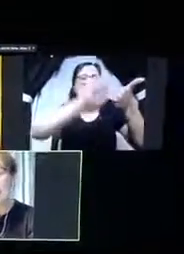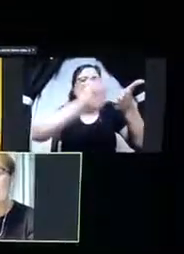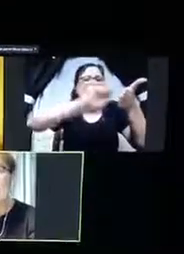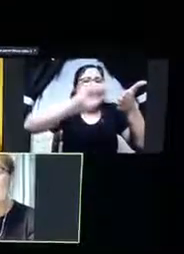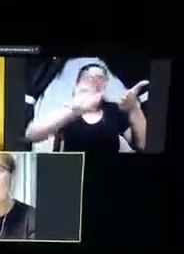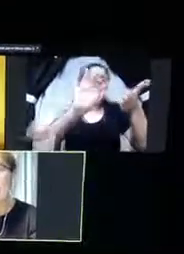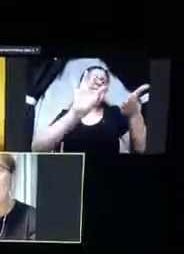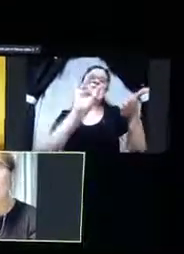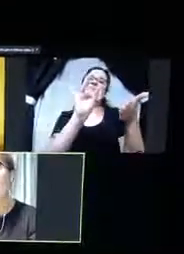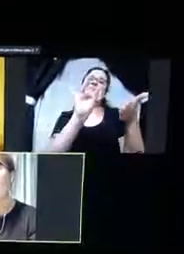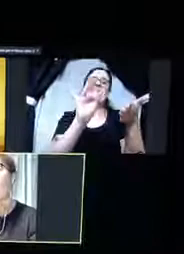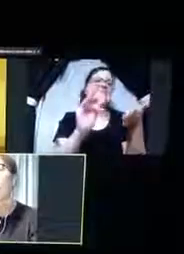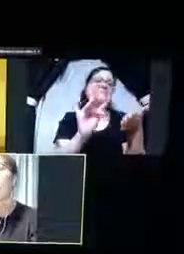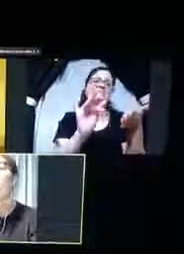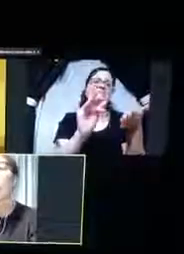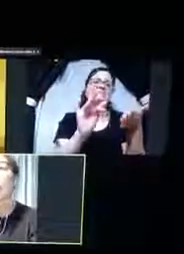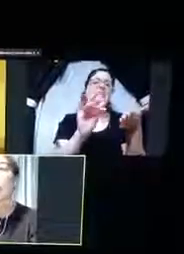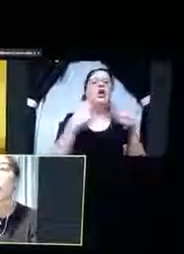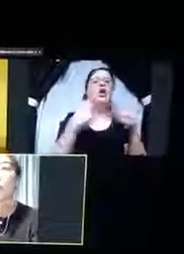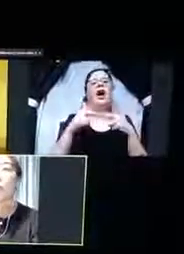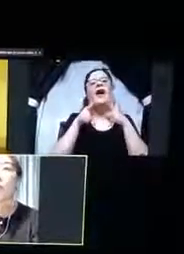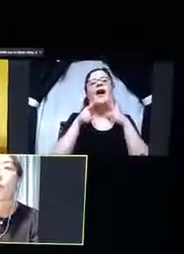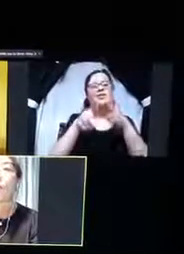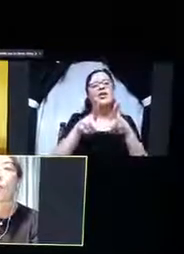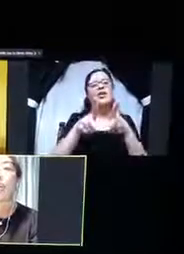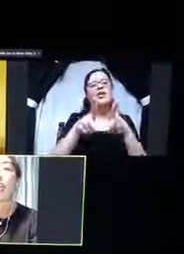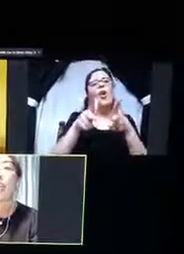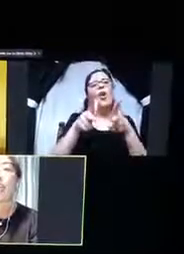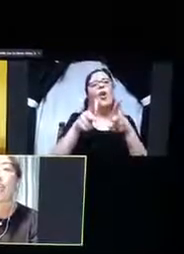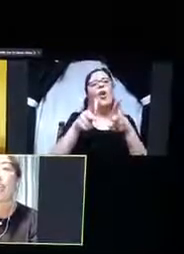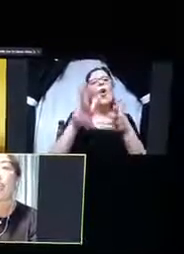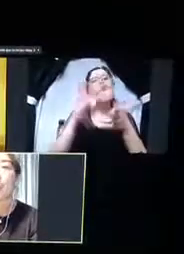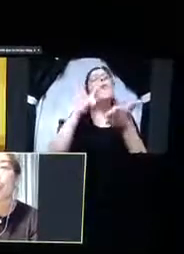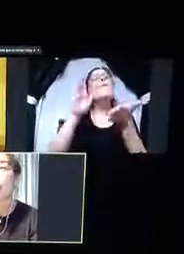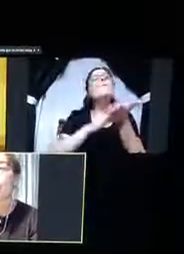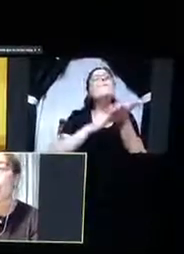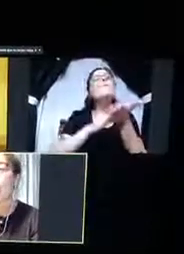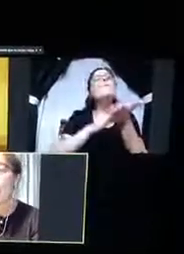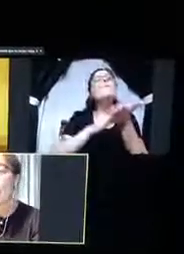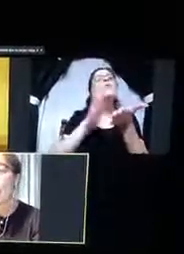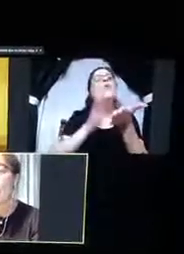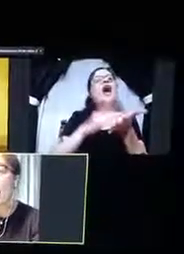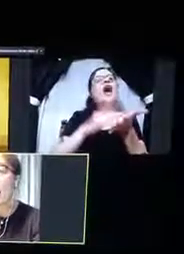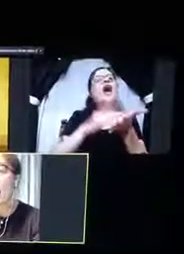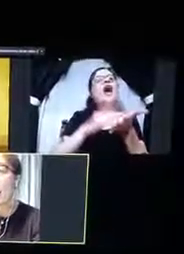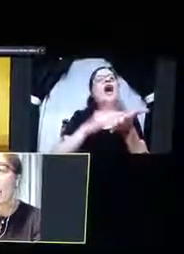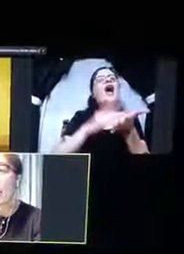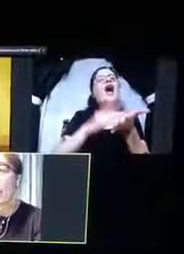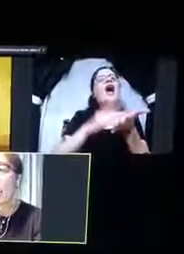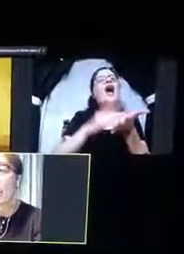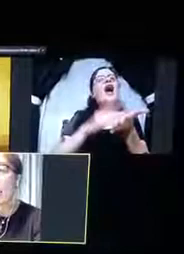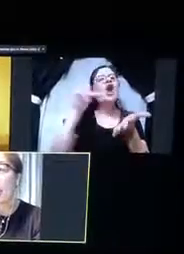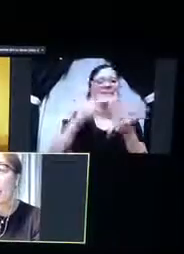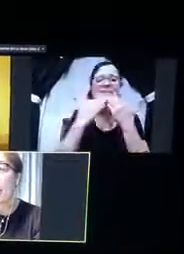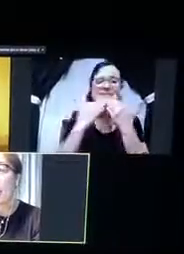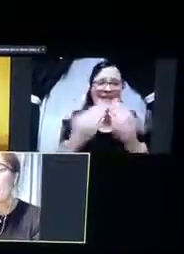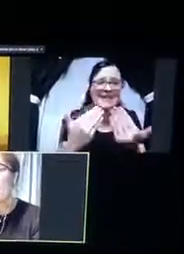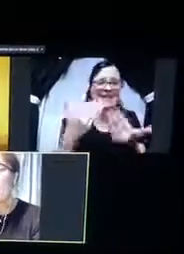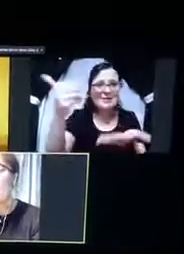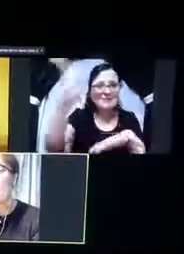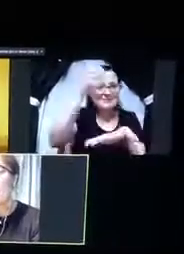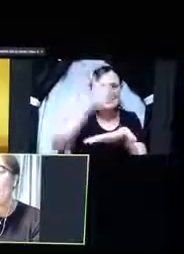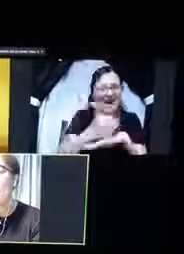te facilita. Te mandamos un beso súper grande y gracias por estar acá.